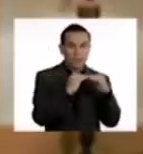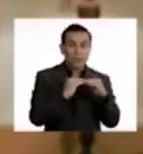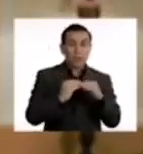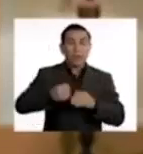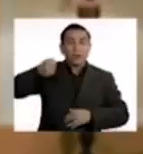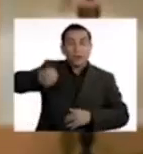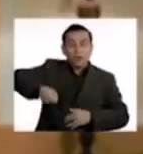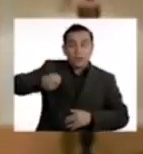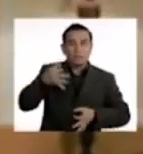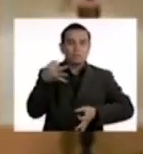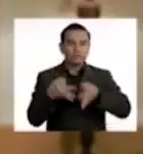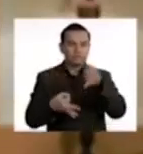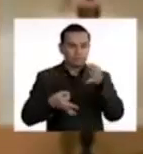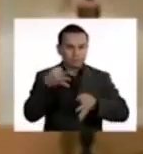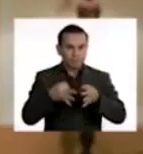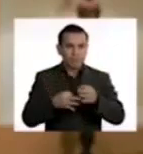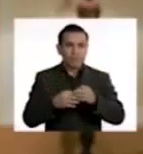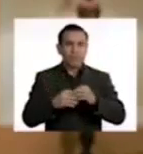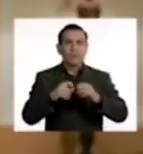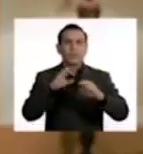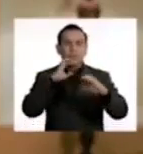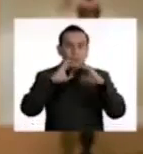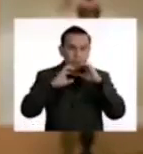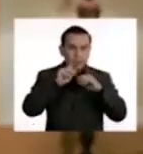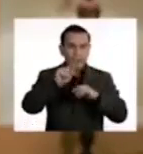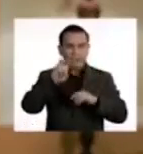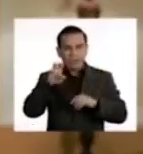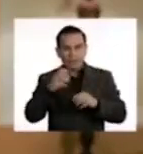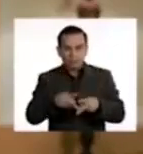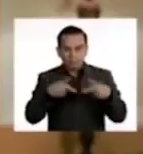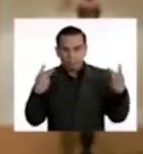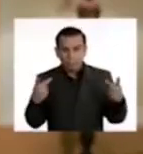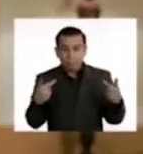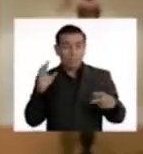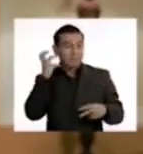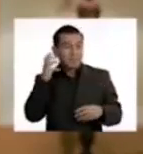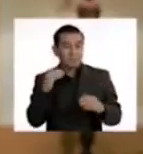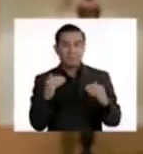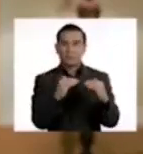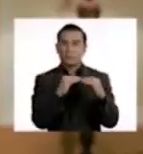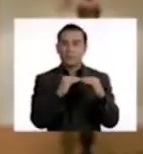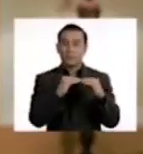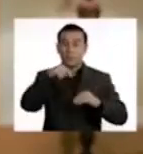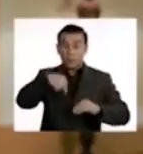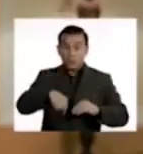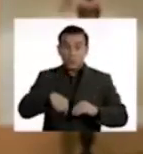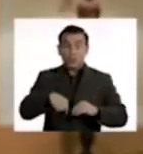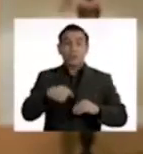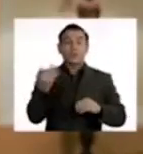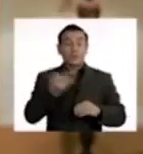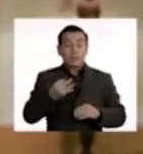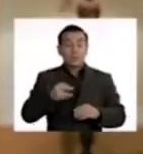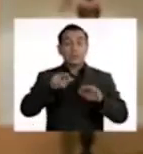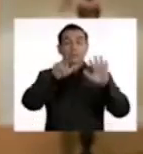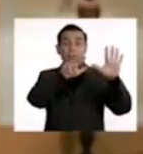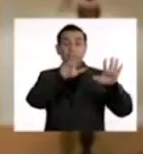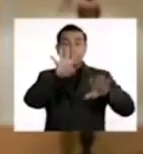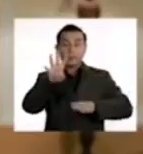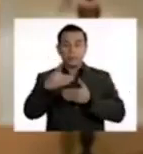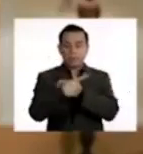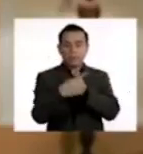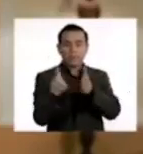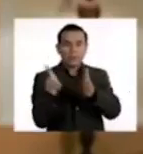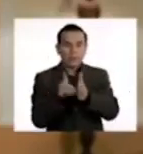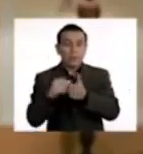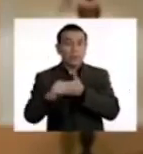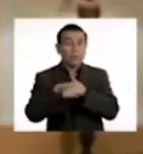de los jueces de los fiscales de los magistrados de los medios de comunicación y en esta ocasión necesitamos de los 84 diputados de la asamblea